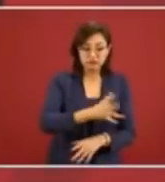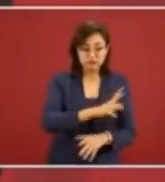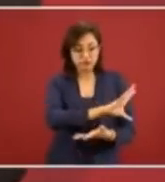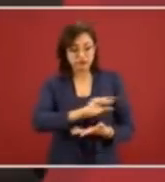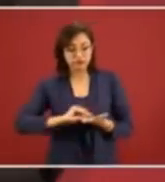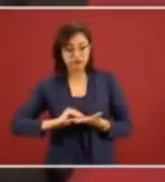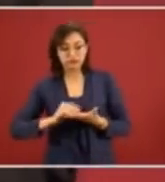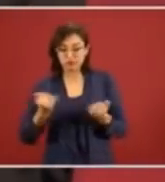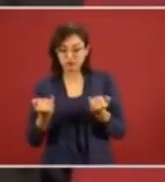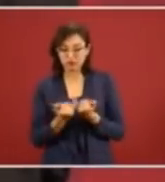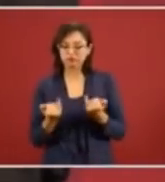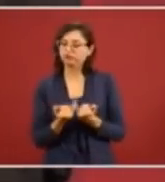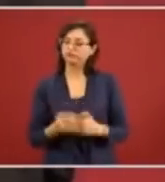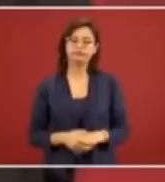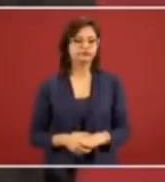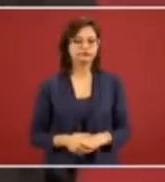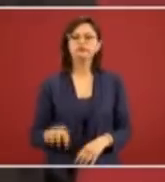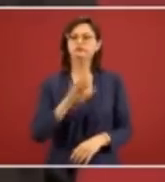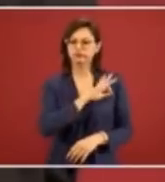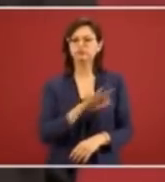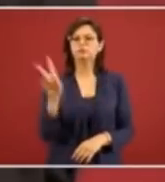técnica, científicamente, lo que pasa que